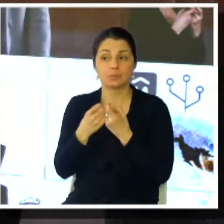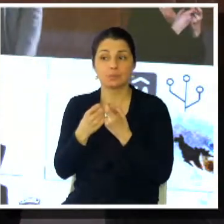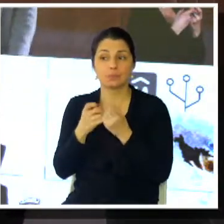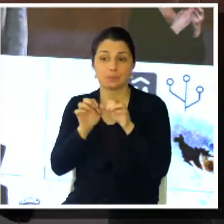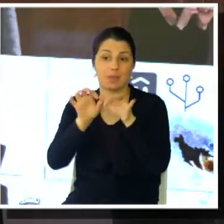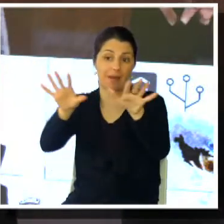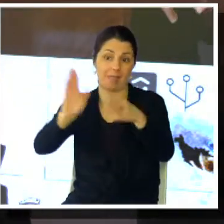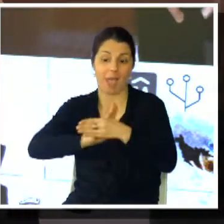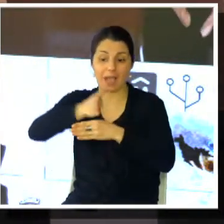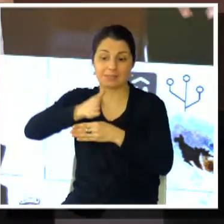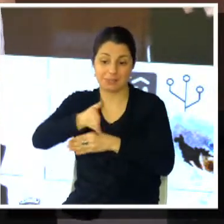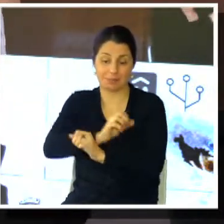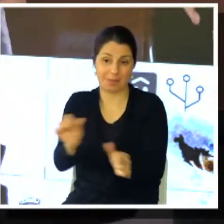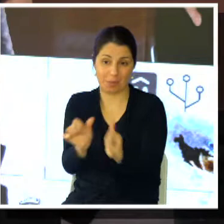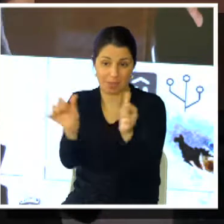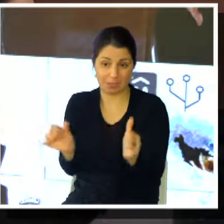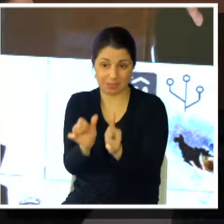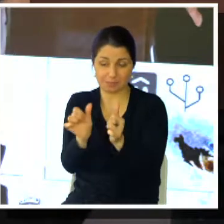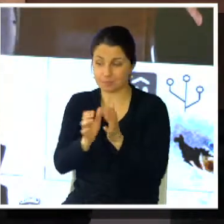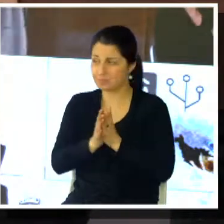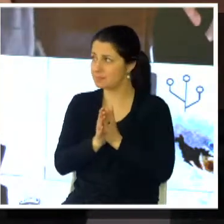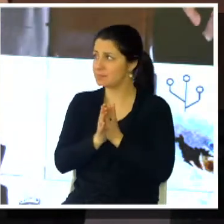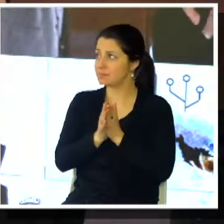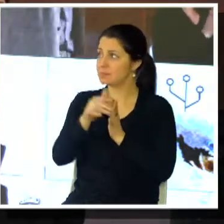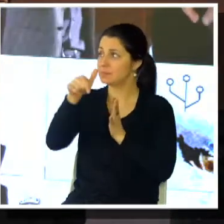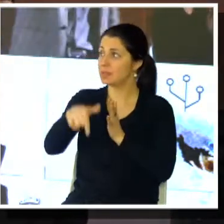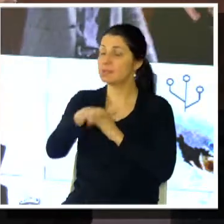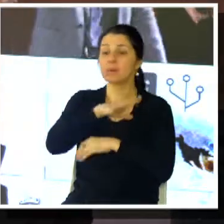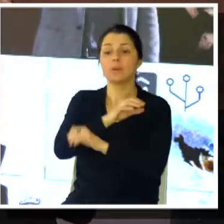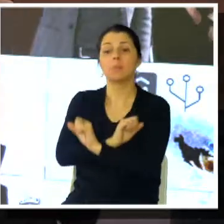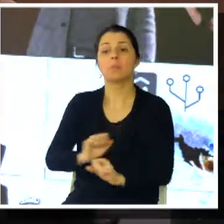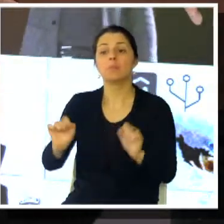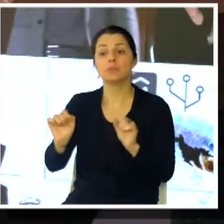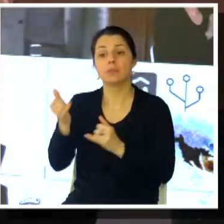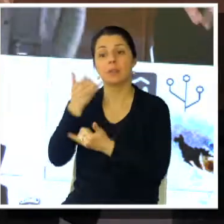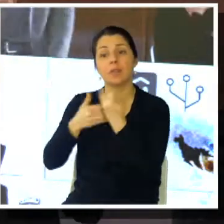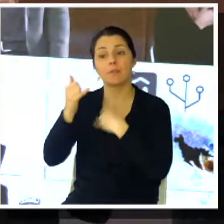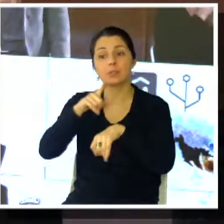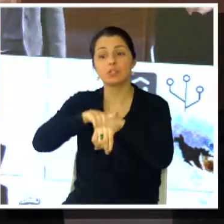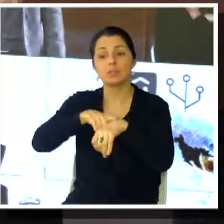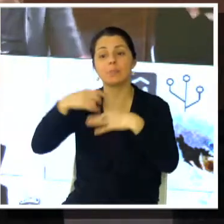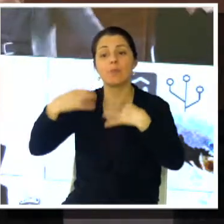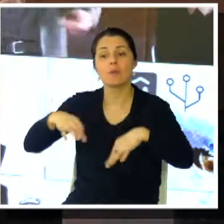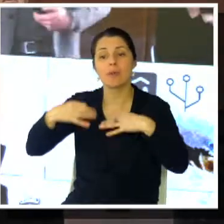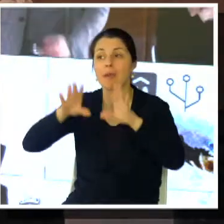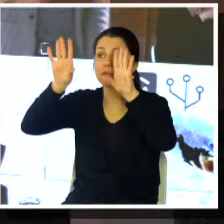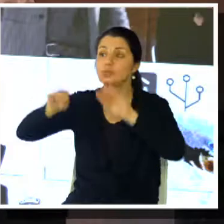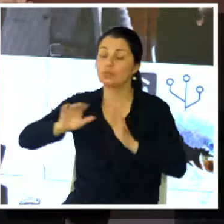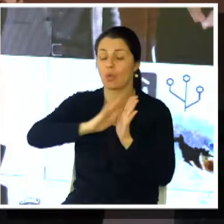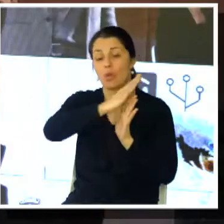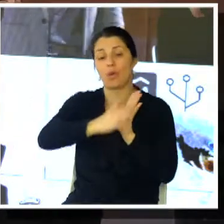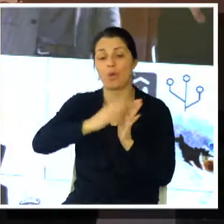acceso para ello. Tenemos con esto la posibilidad de tener una información en tiempo real de todo el estado de la